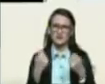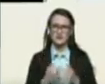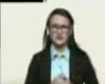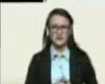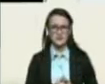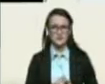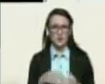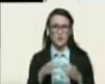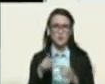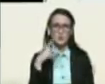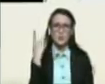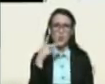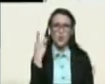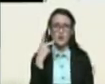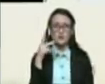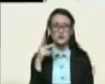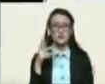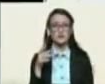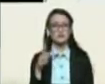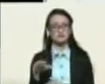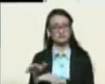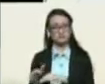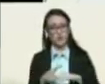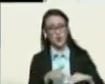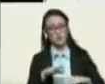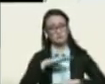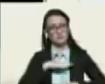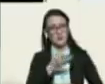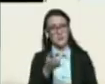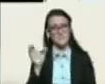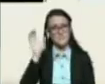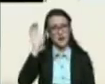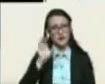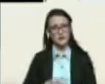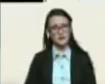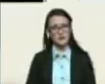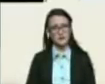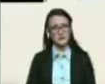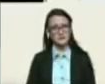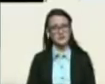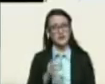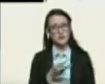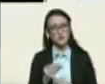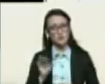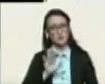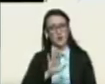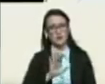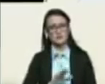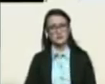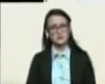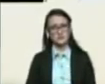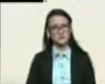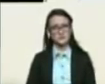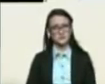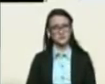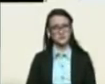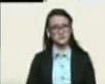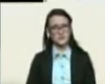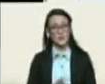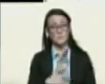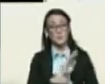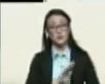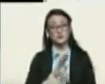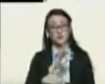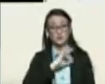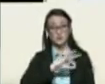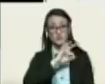factores políticos ajenos al bienestar de nuestra patria. Así que esa es la solución para nuestra patria: la protección